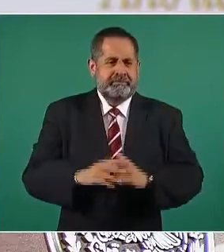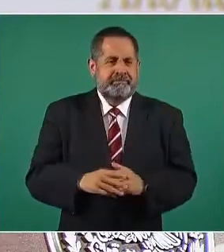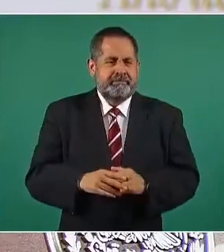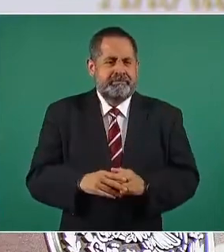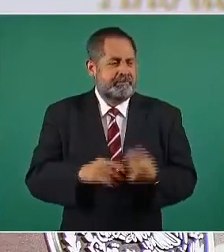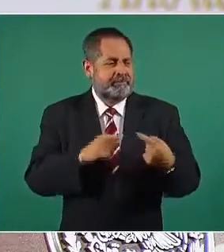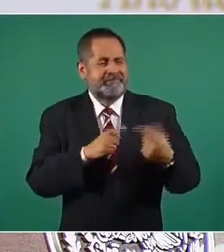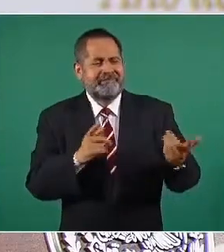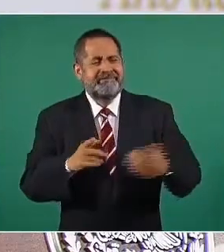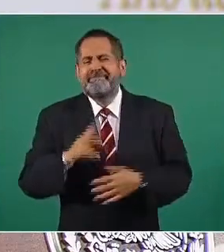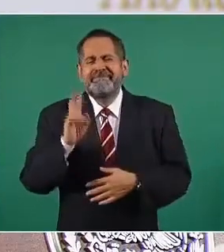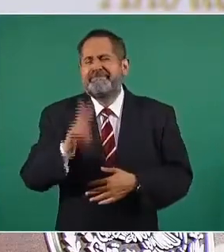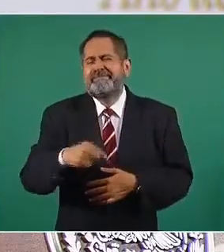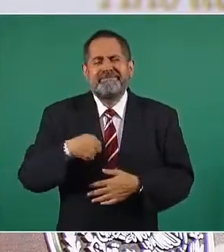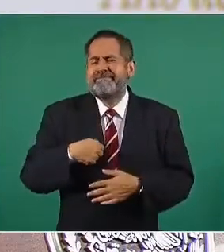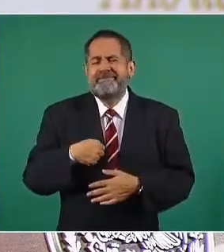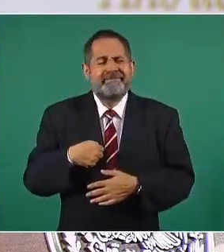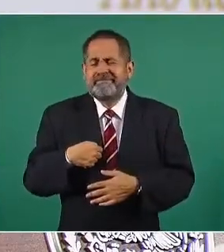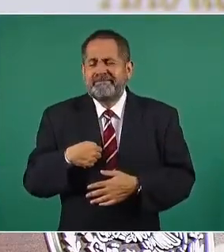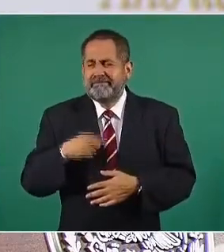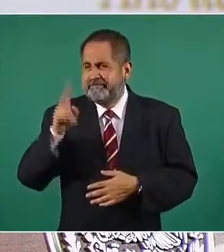nuestros adversarios. Pues no,